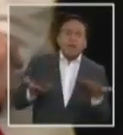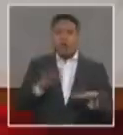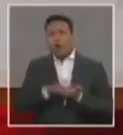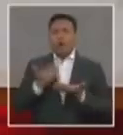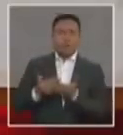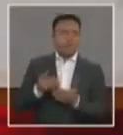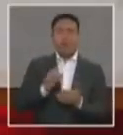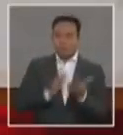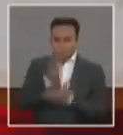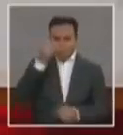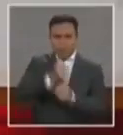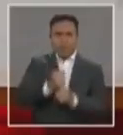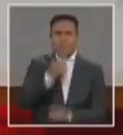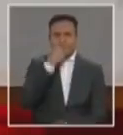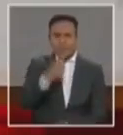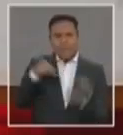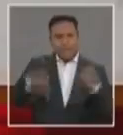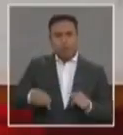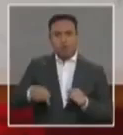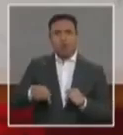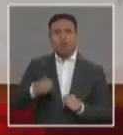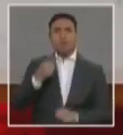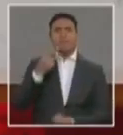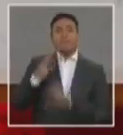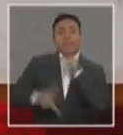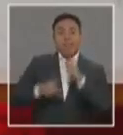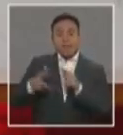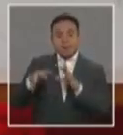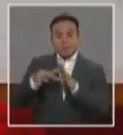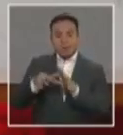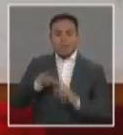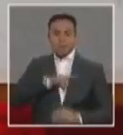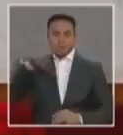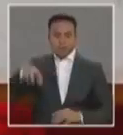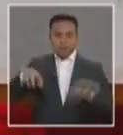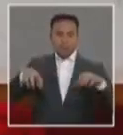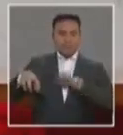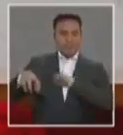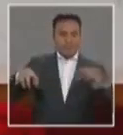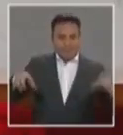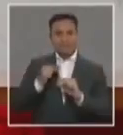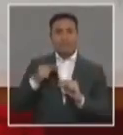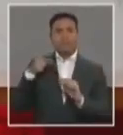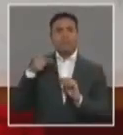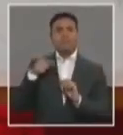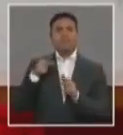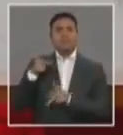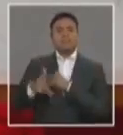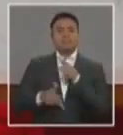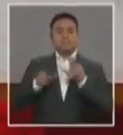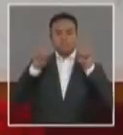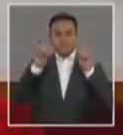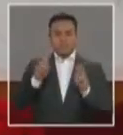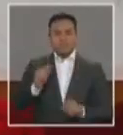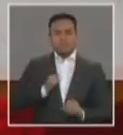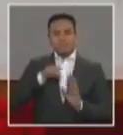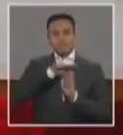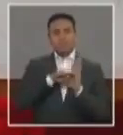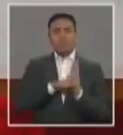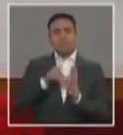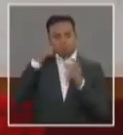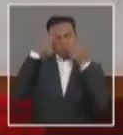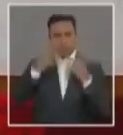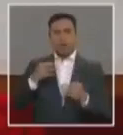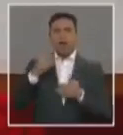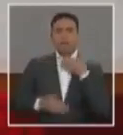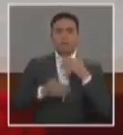40 horas no que ha sido muy importante para las y los trabajadores eh uno conversa con la gente conversa con los trabajadores en un principio